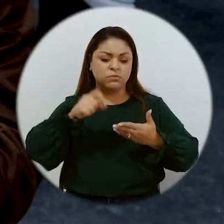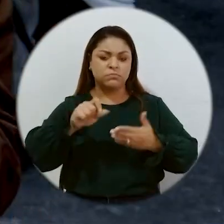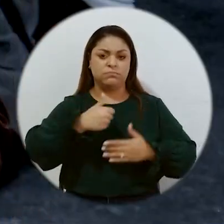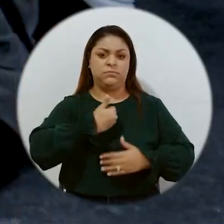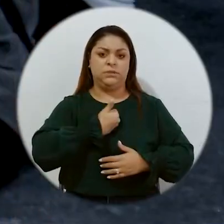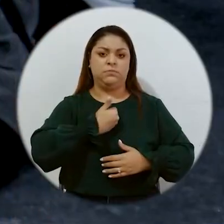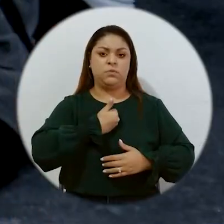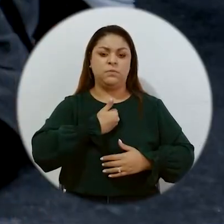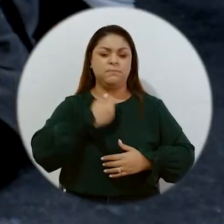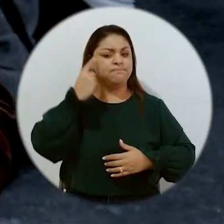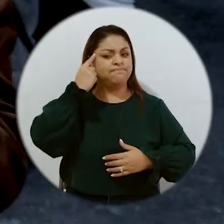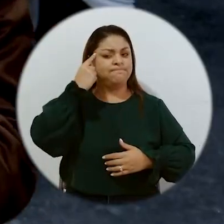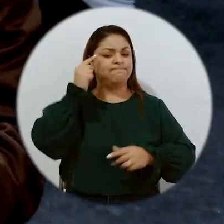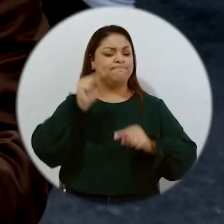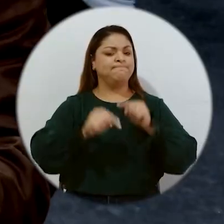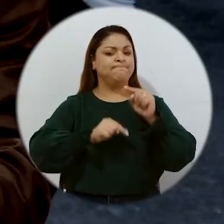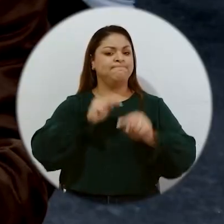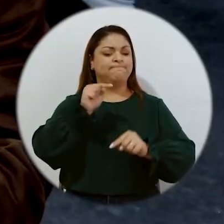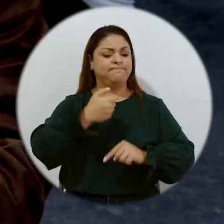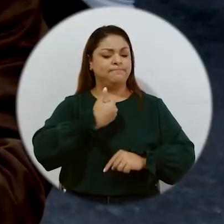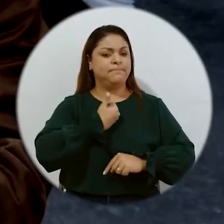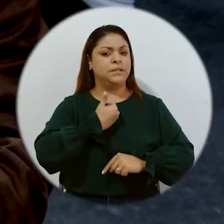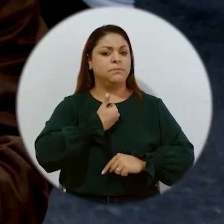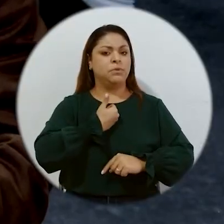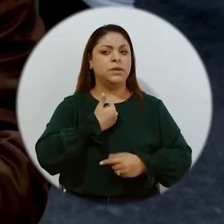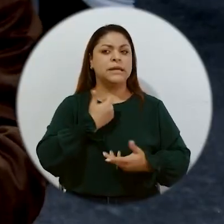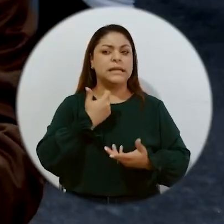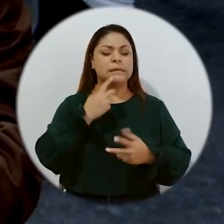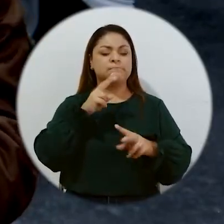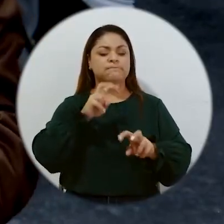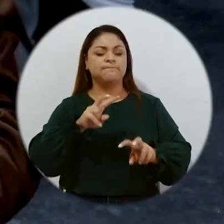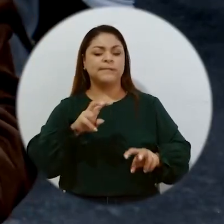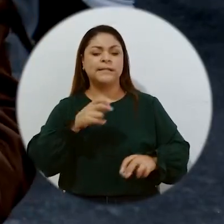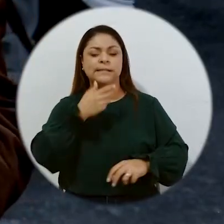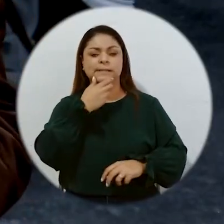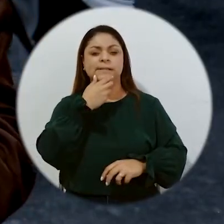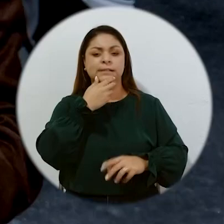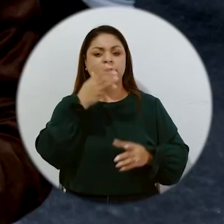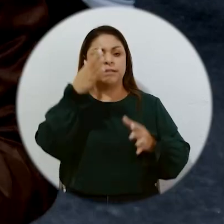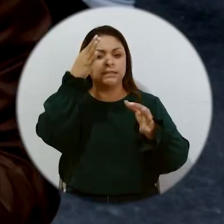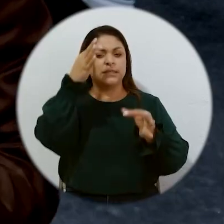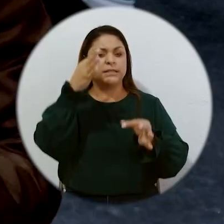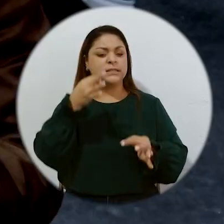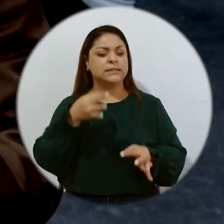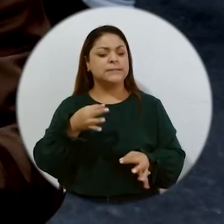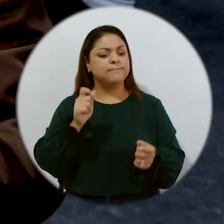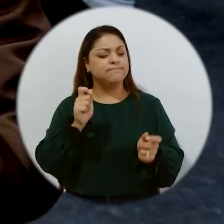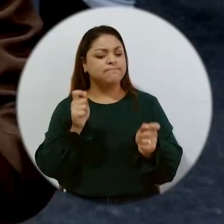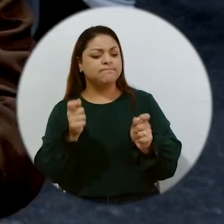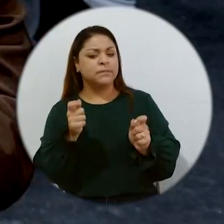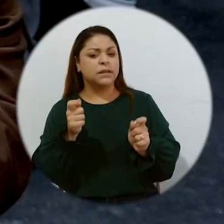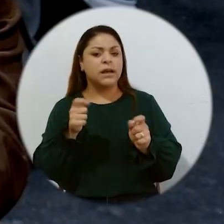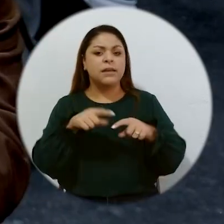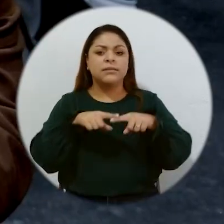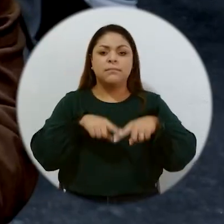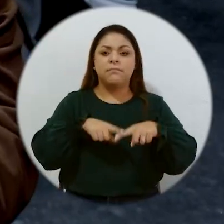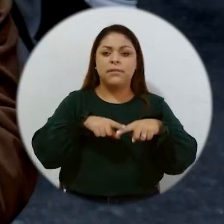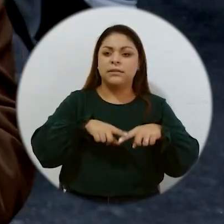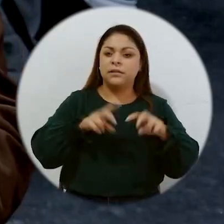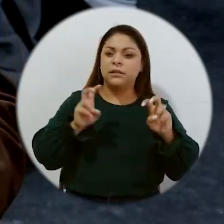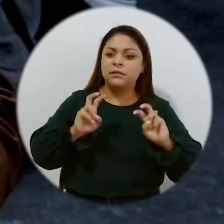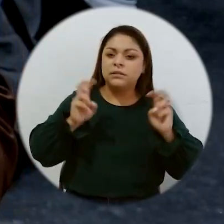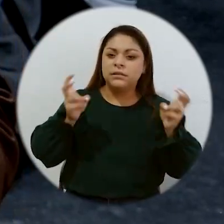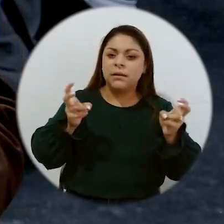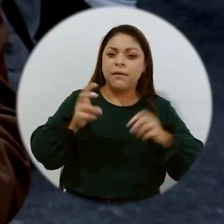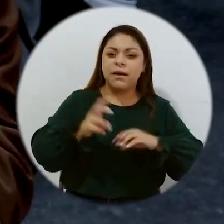autoevaluarse, ser autocrítico y ver si actualmente sus decisiones en cuanto